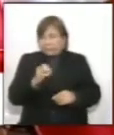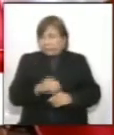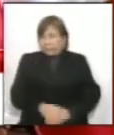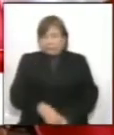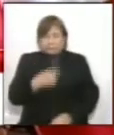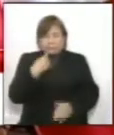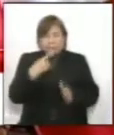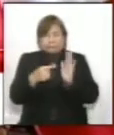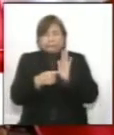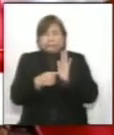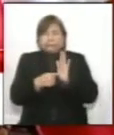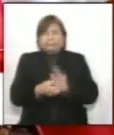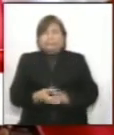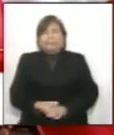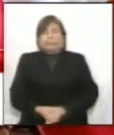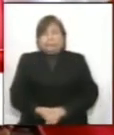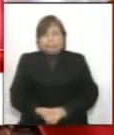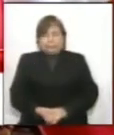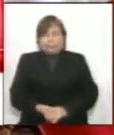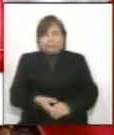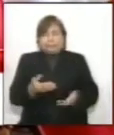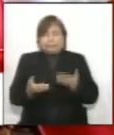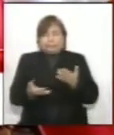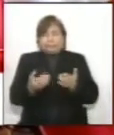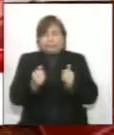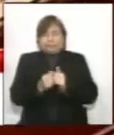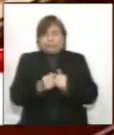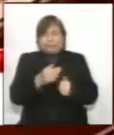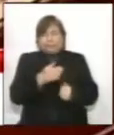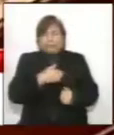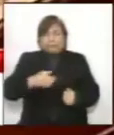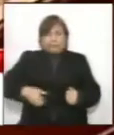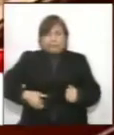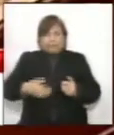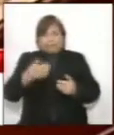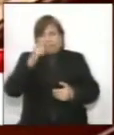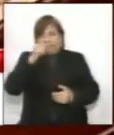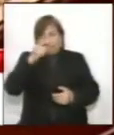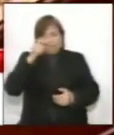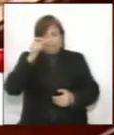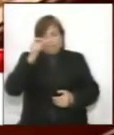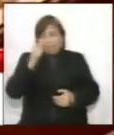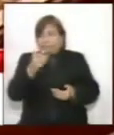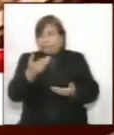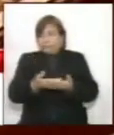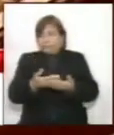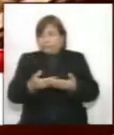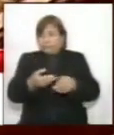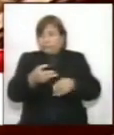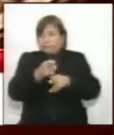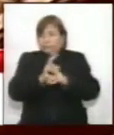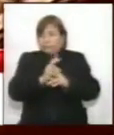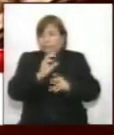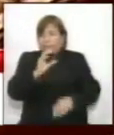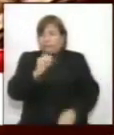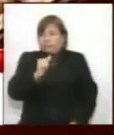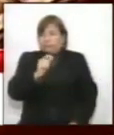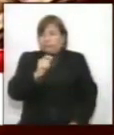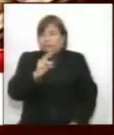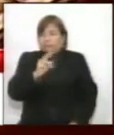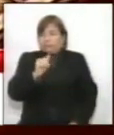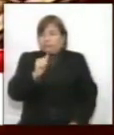que habría una componente del presidente de la República a la que se habría prestado el señor Cateriano.